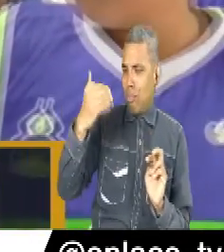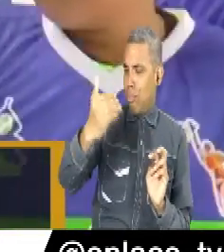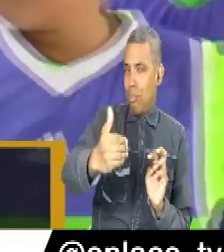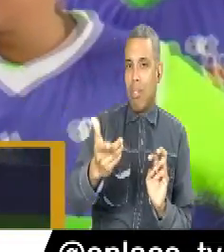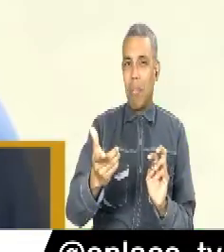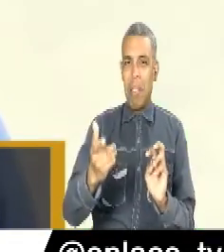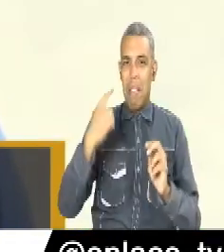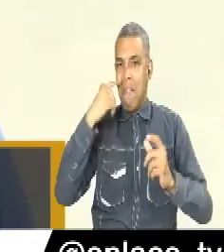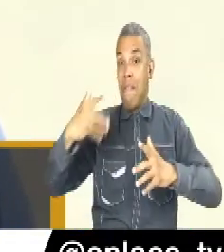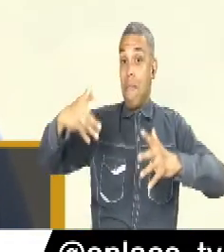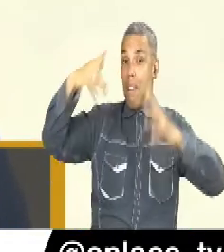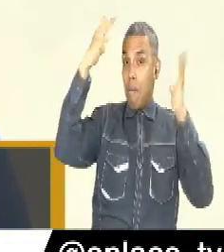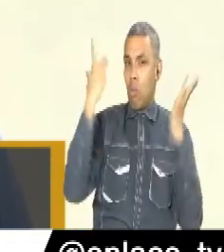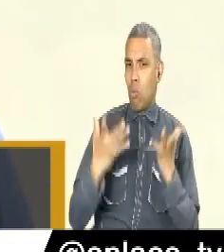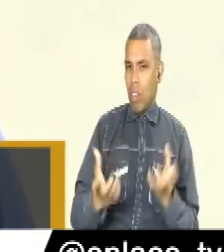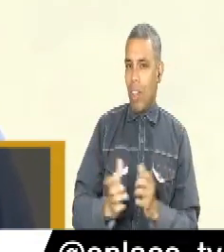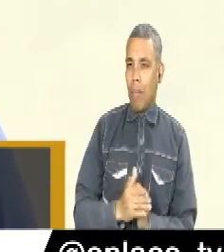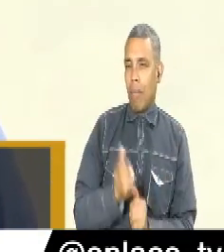Es difícil, ya que